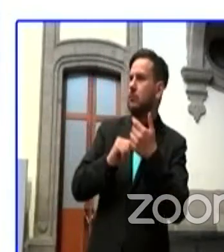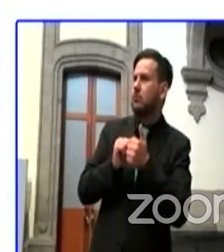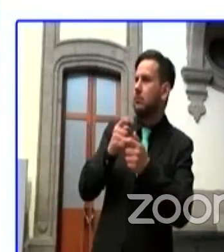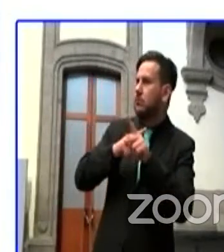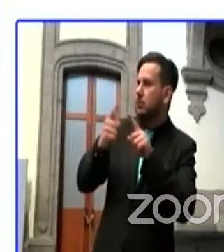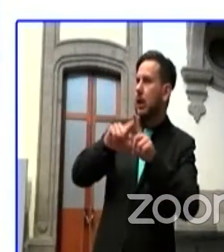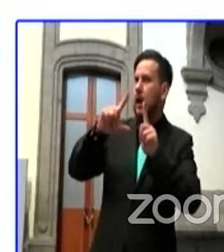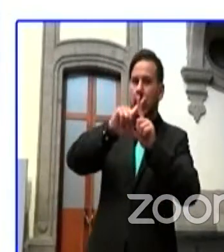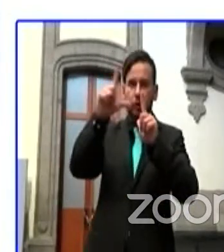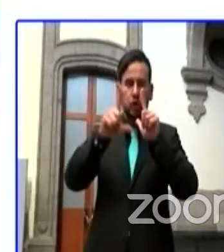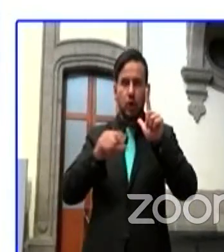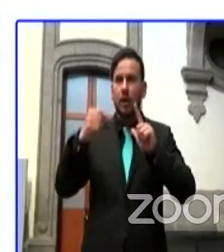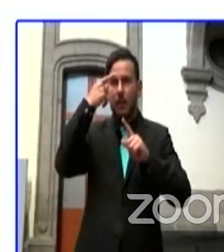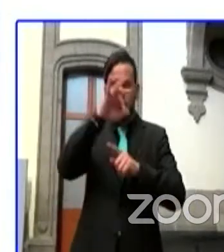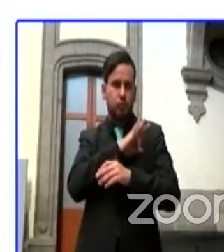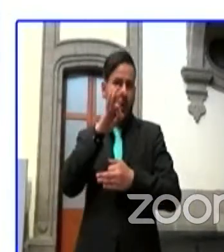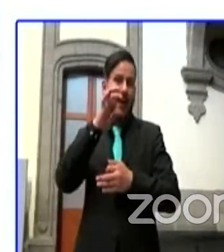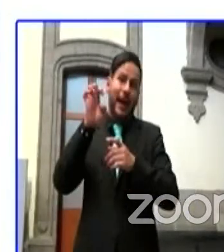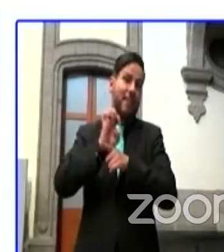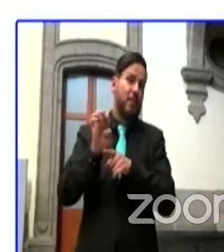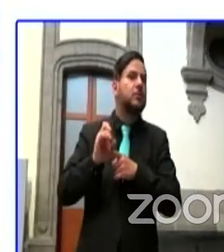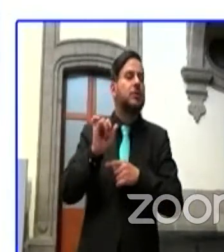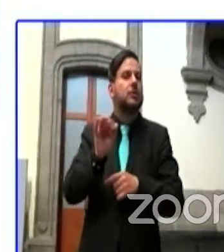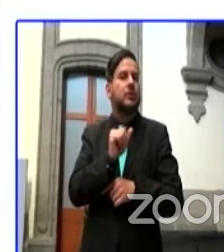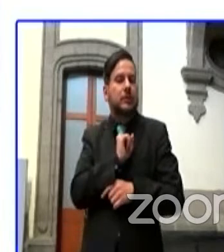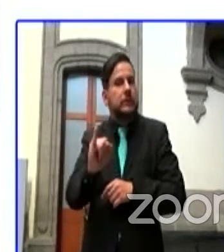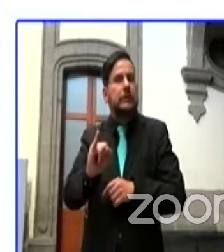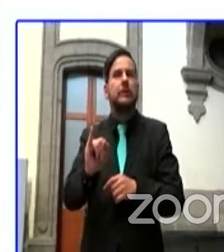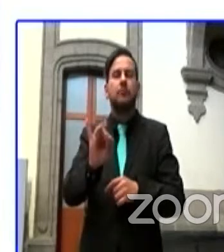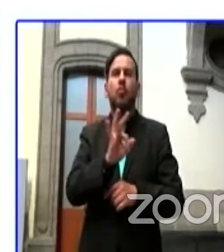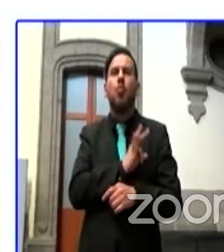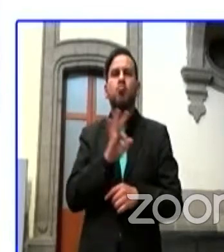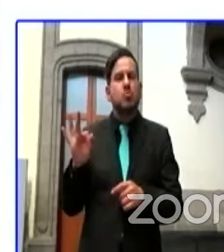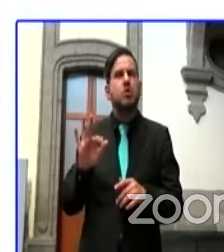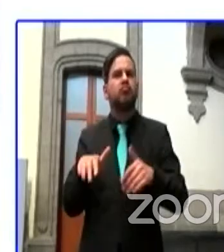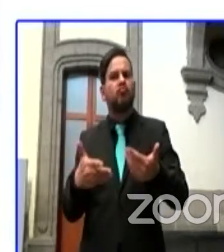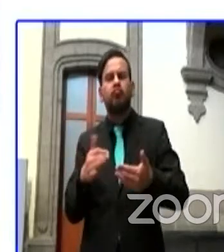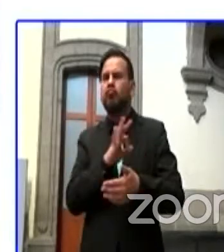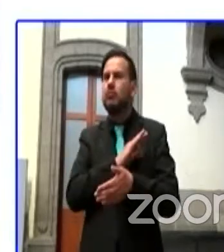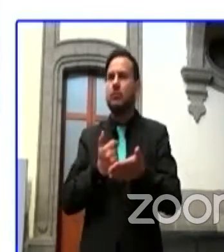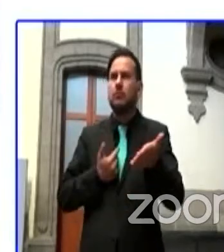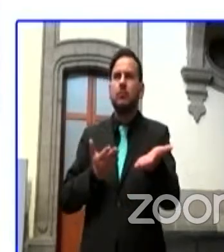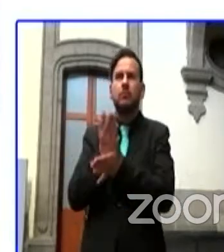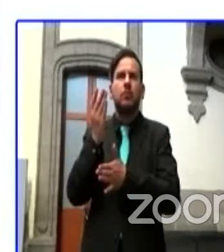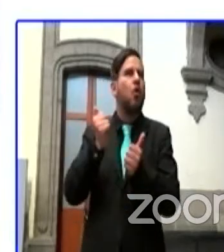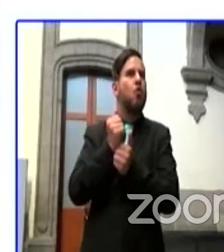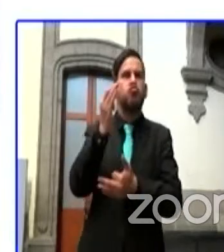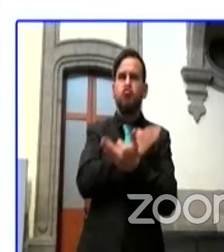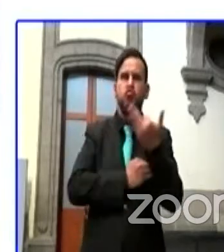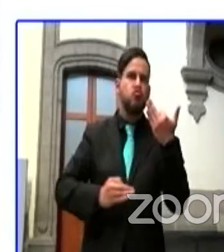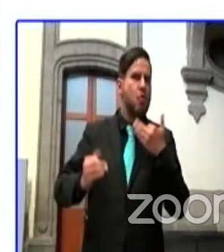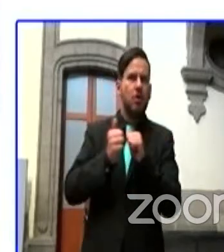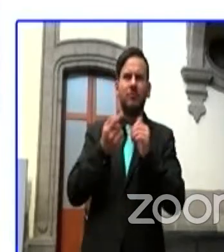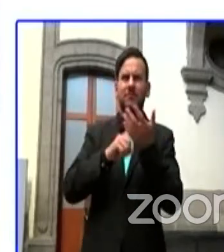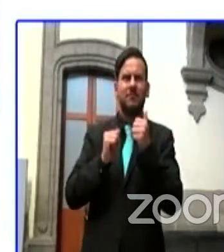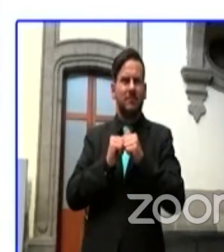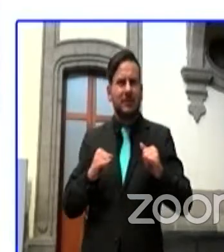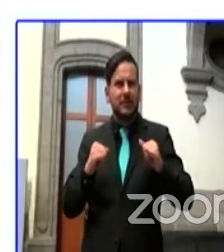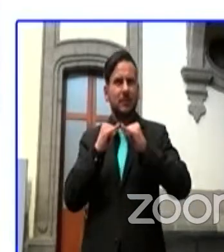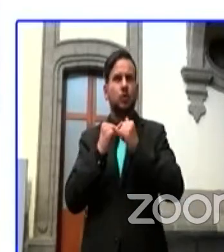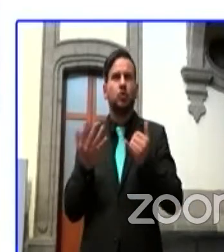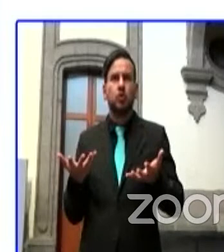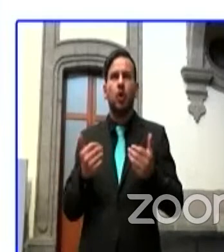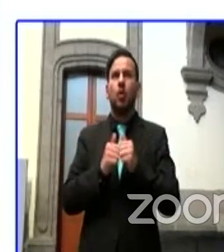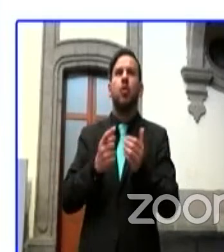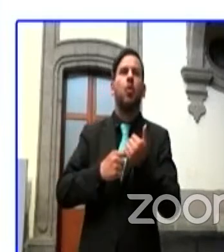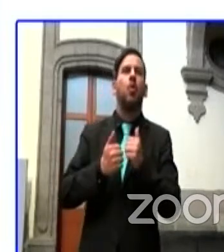nacional, para que entonces sí se trabaje de manera transversal con todas las instancias que forman los